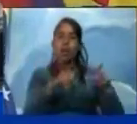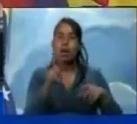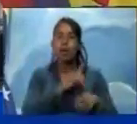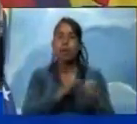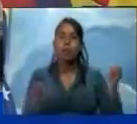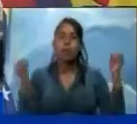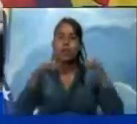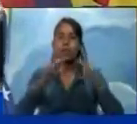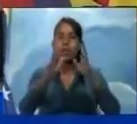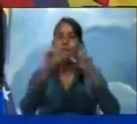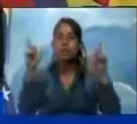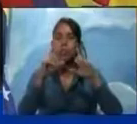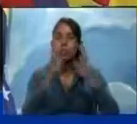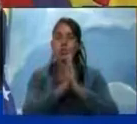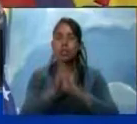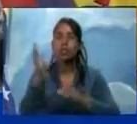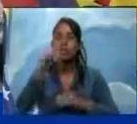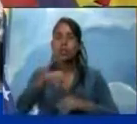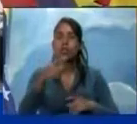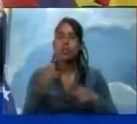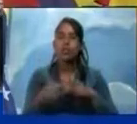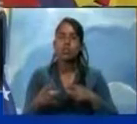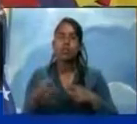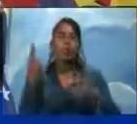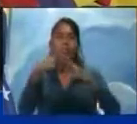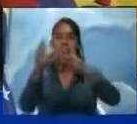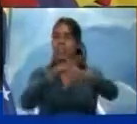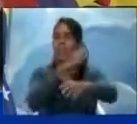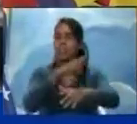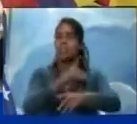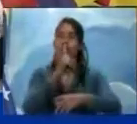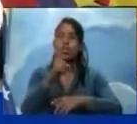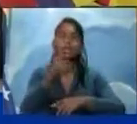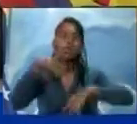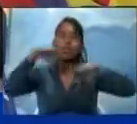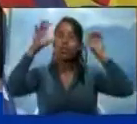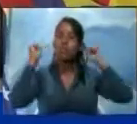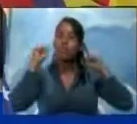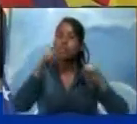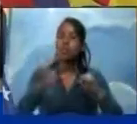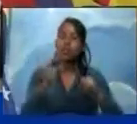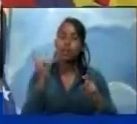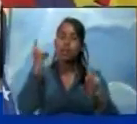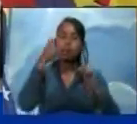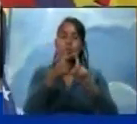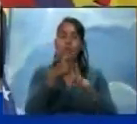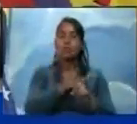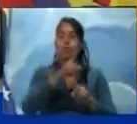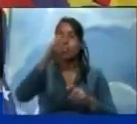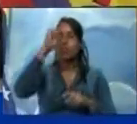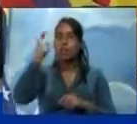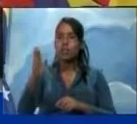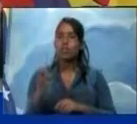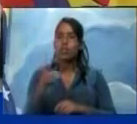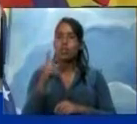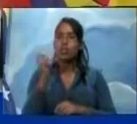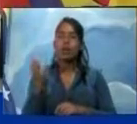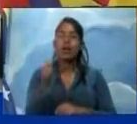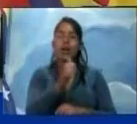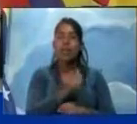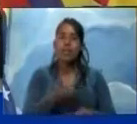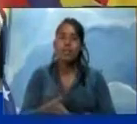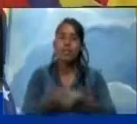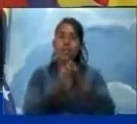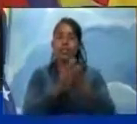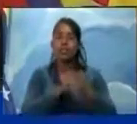poner el matutino está poniendo rancheras, ese no entiende el propósito de Dios. Cada director